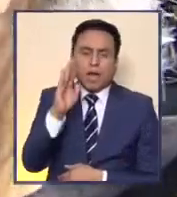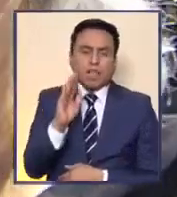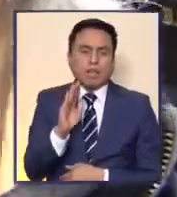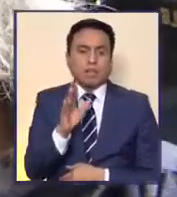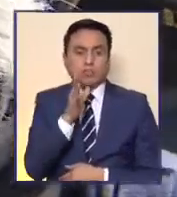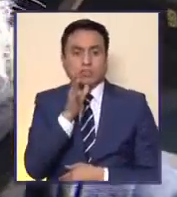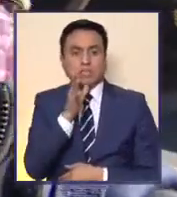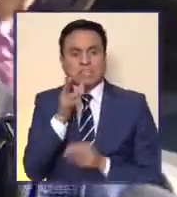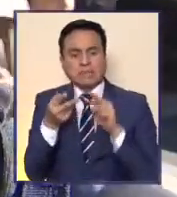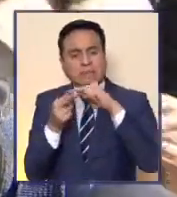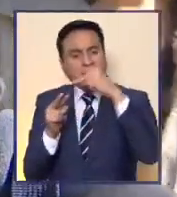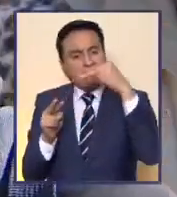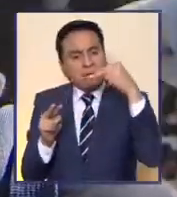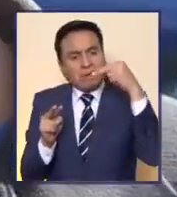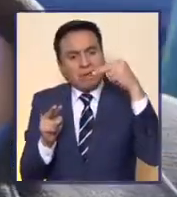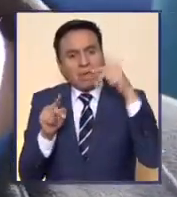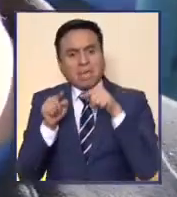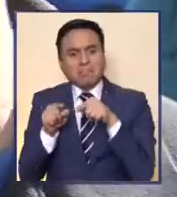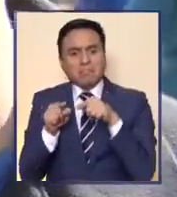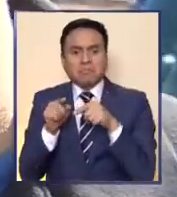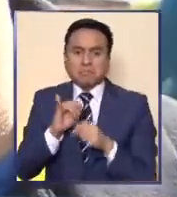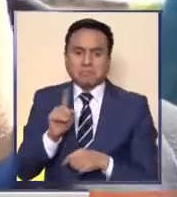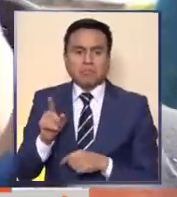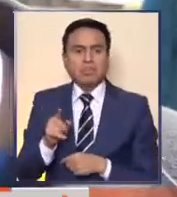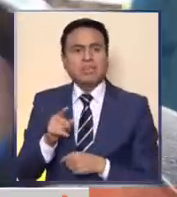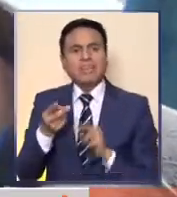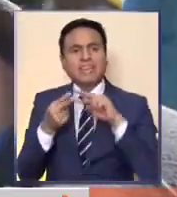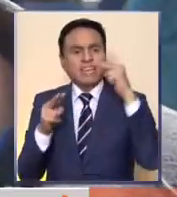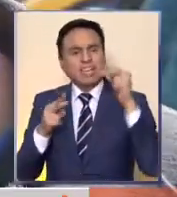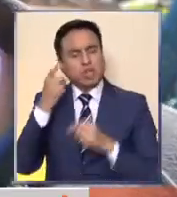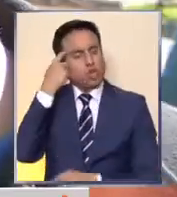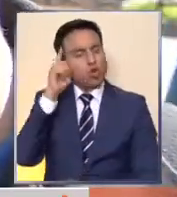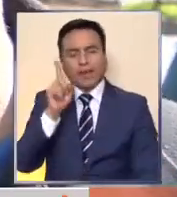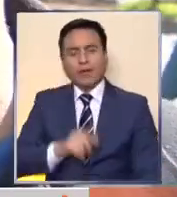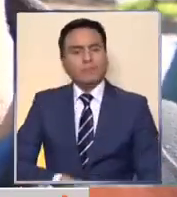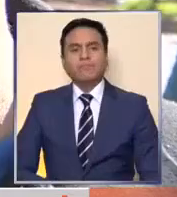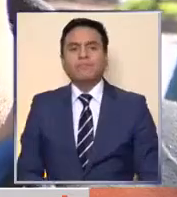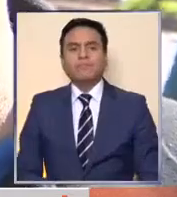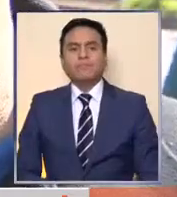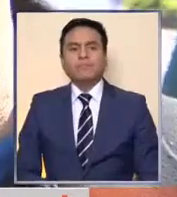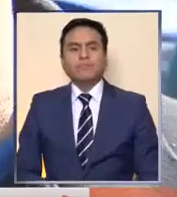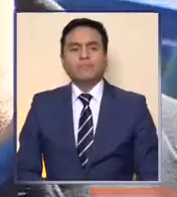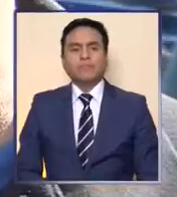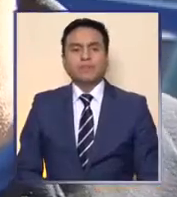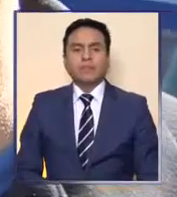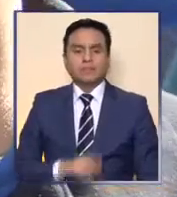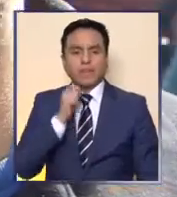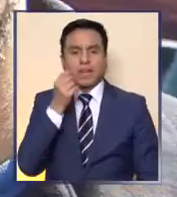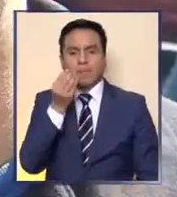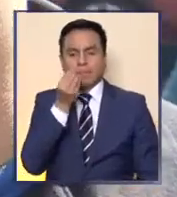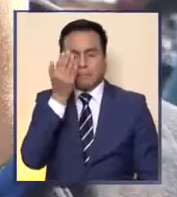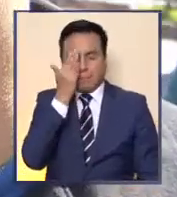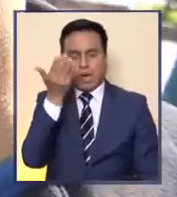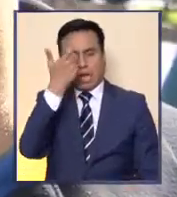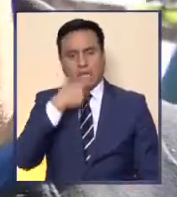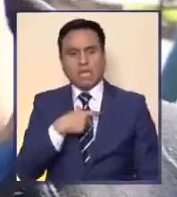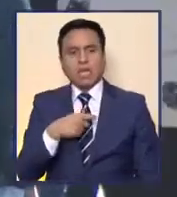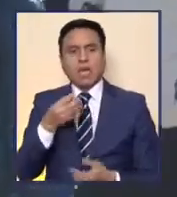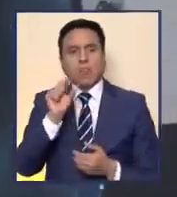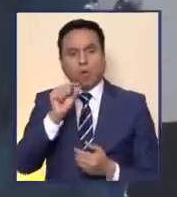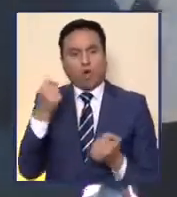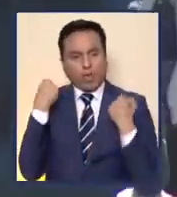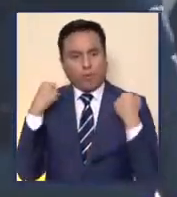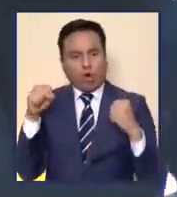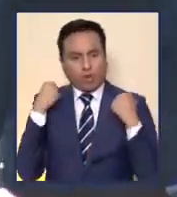si el gel es o no es. O sea, por gel no lo creo. Ya, o sea, mala alimentación y poco deporte.